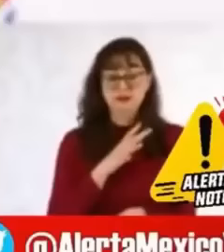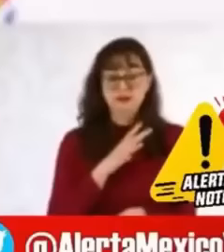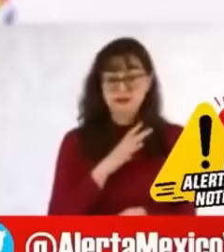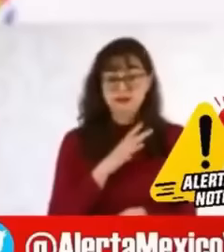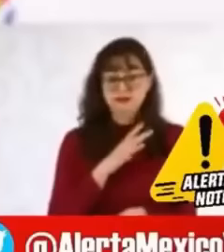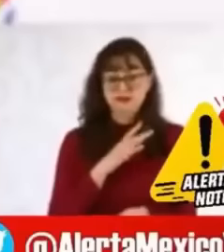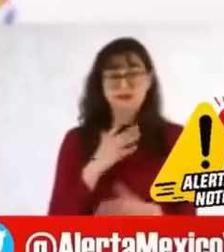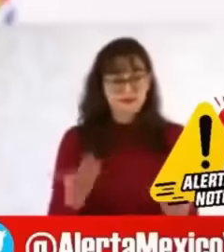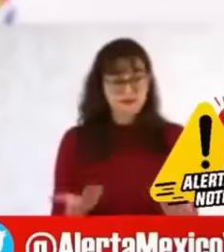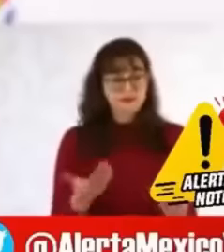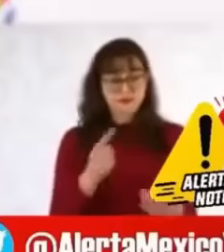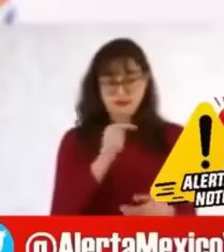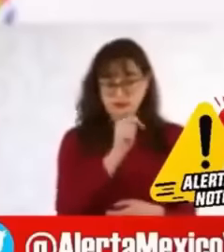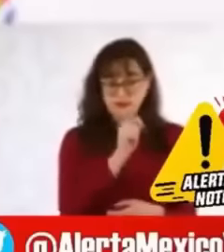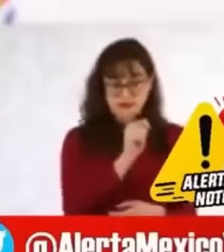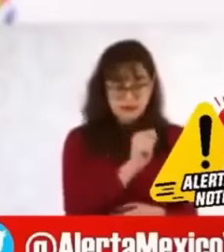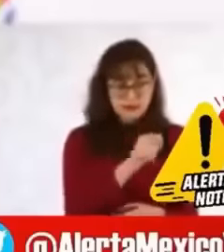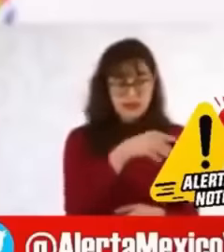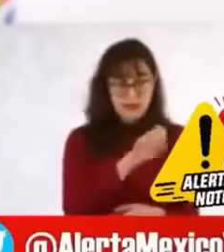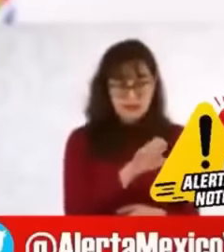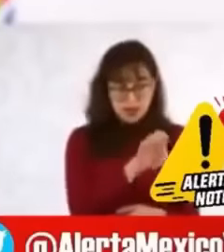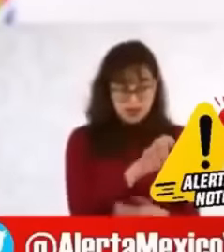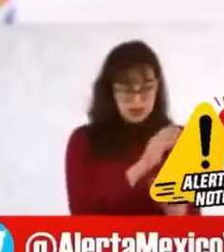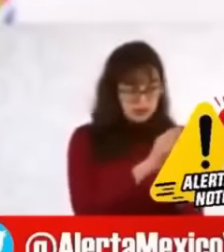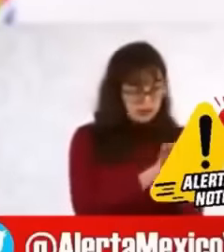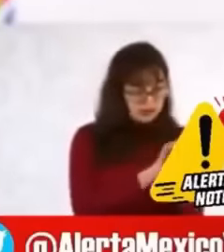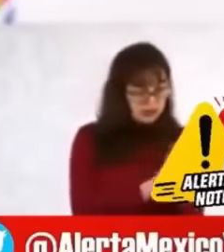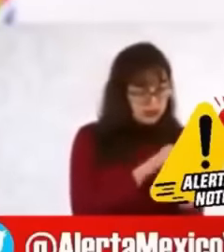también en el tratado, así ocurre en Estados Unidos.